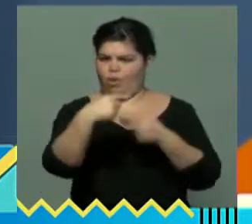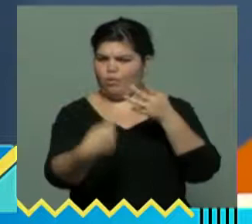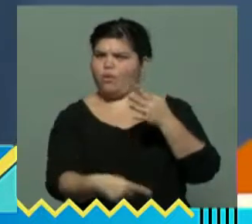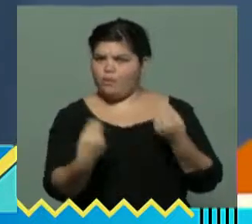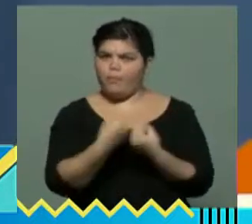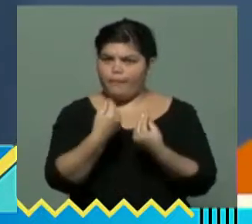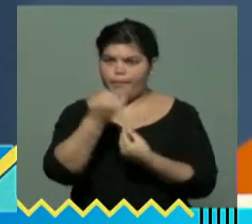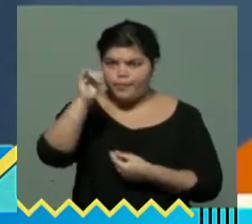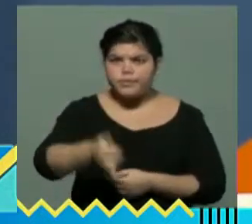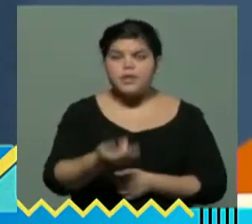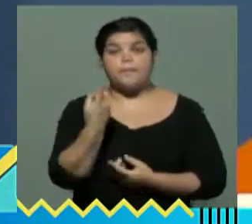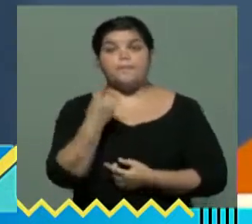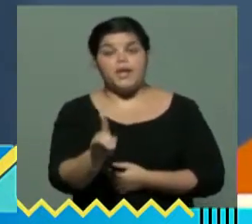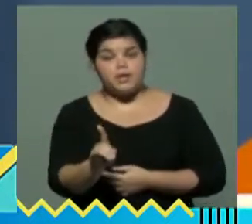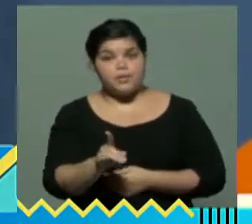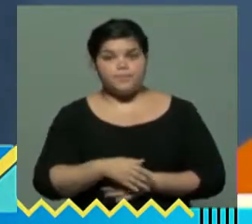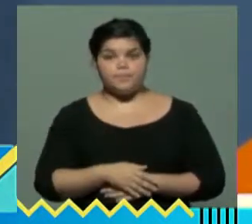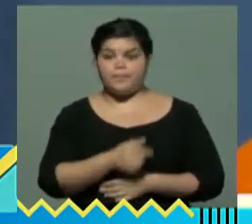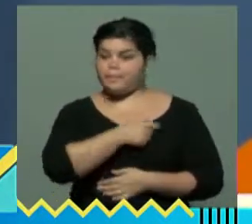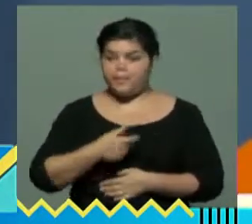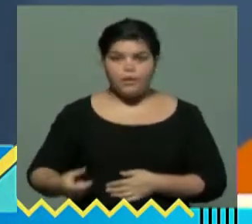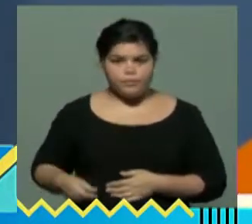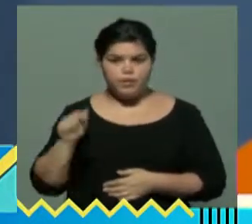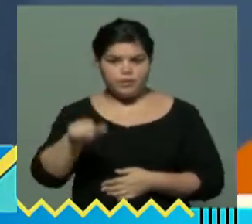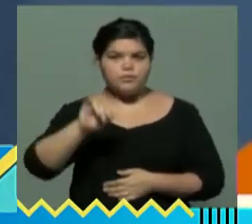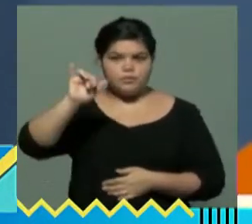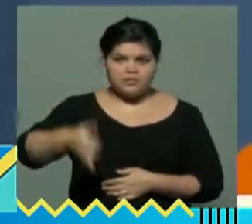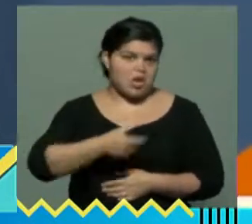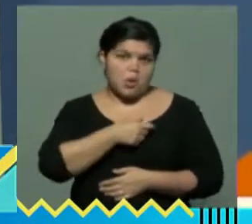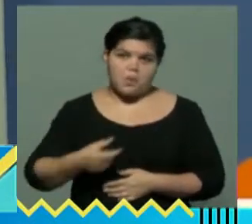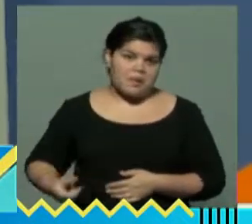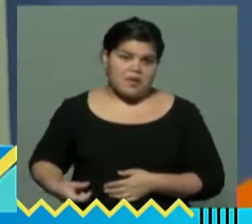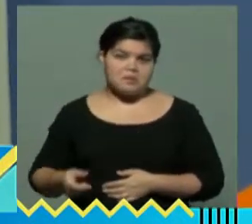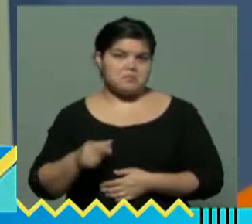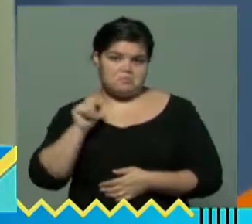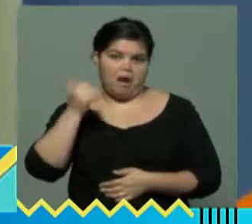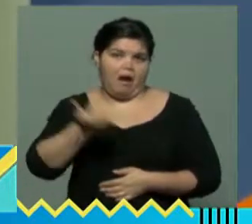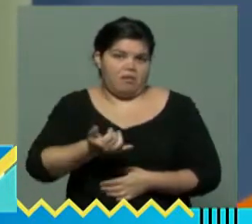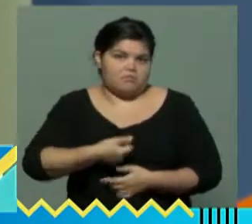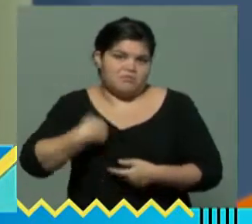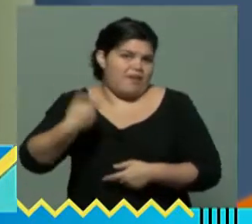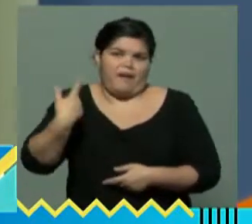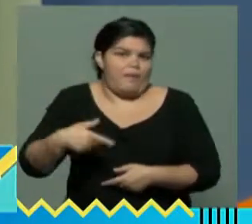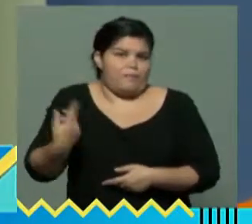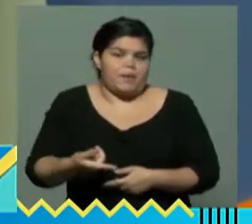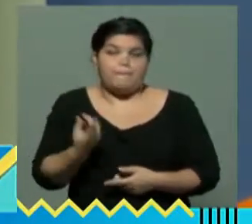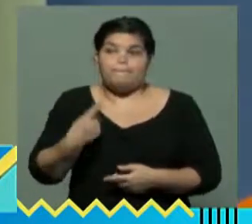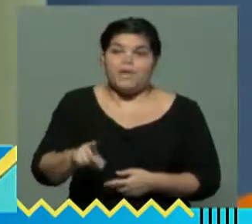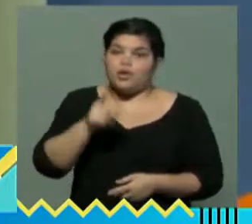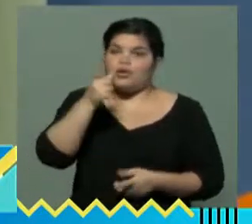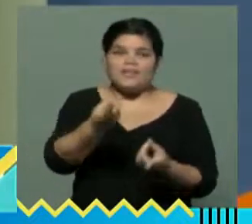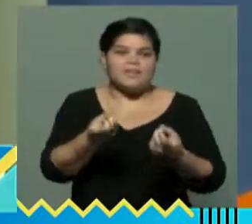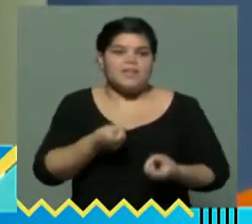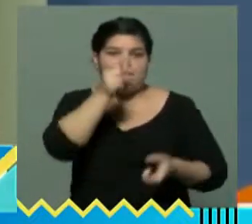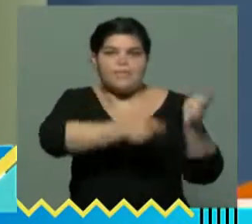El tema es el siguiente, el tema es que el Estado está ahí, el Estado, como les dije al principio, es algo abstracto, el Estado está ahí. Y si no promovemos a que la gente se acerque a